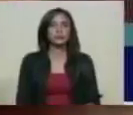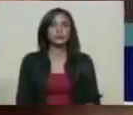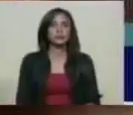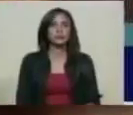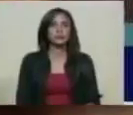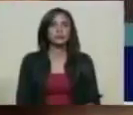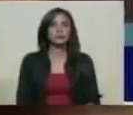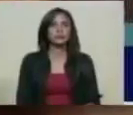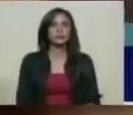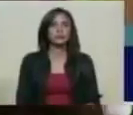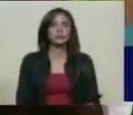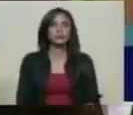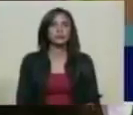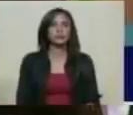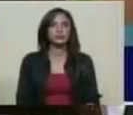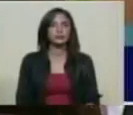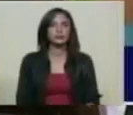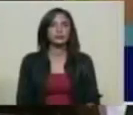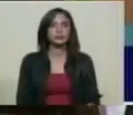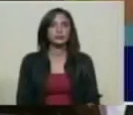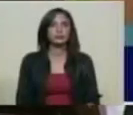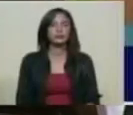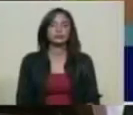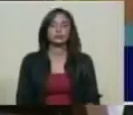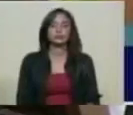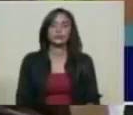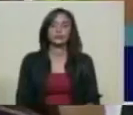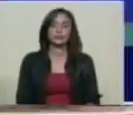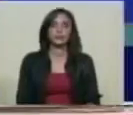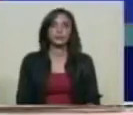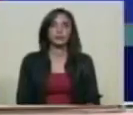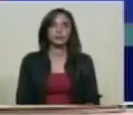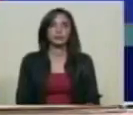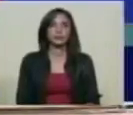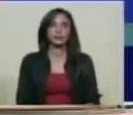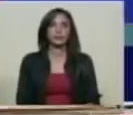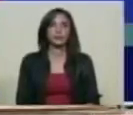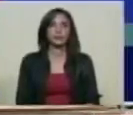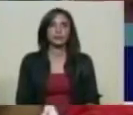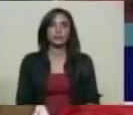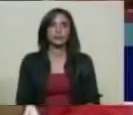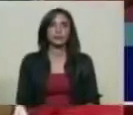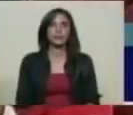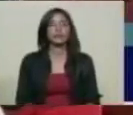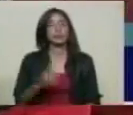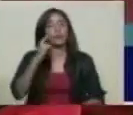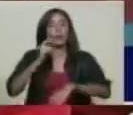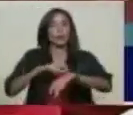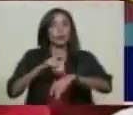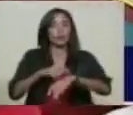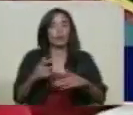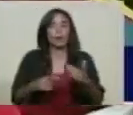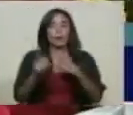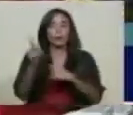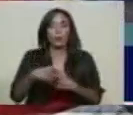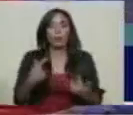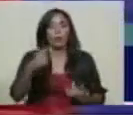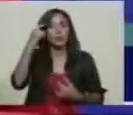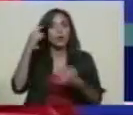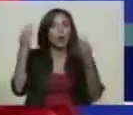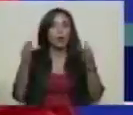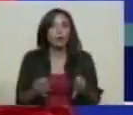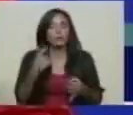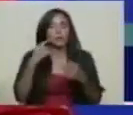Así que muy pronto, Dios dado, vamos a colocar fecha para activar